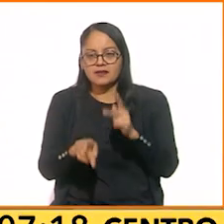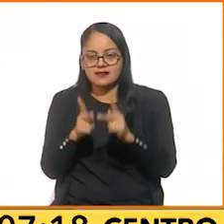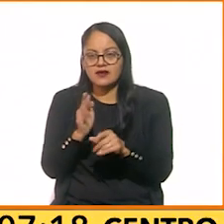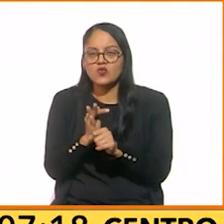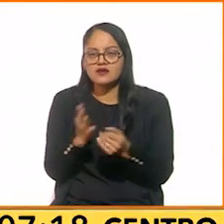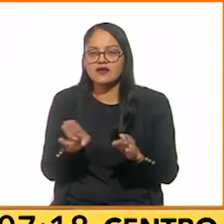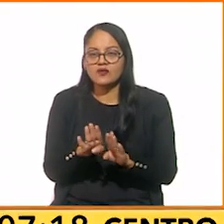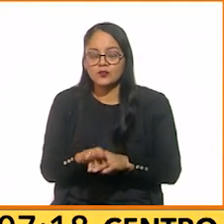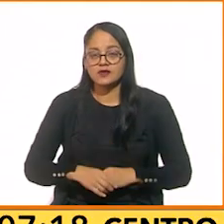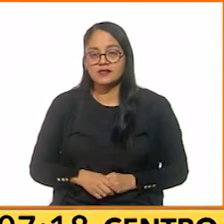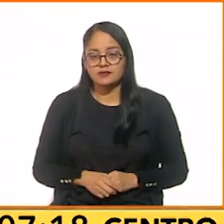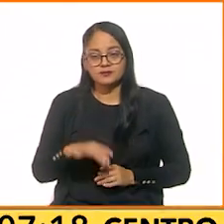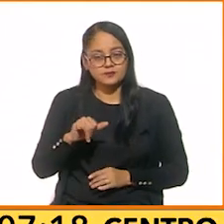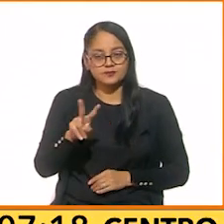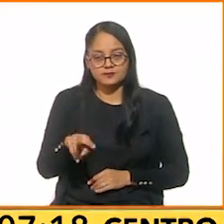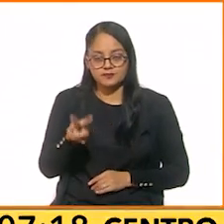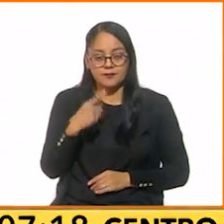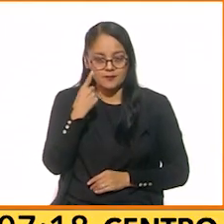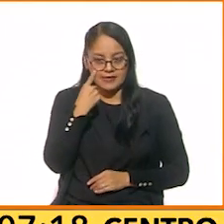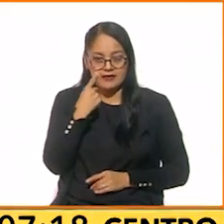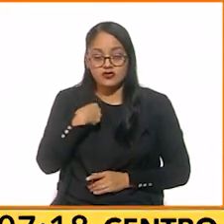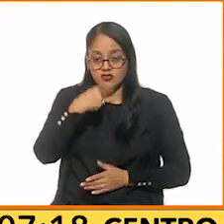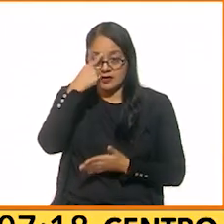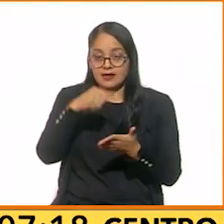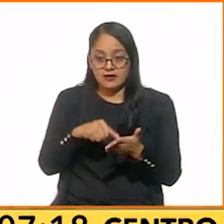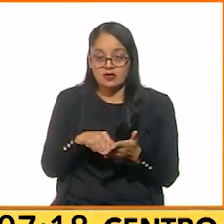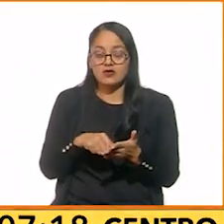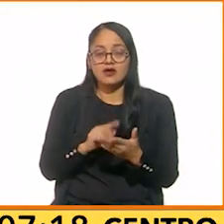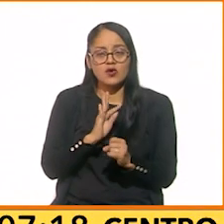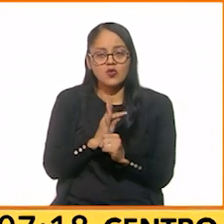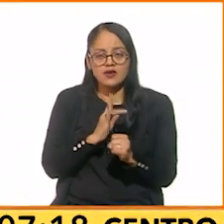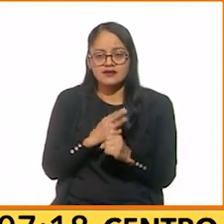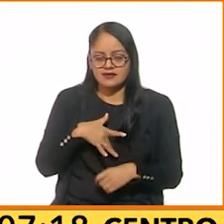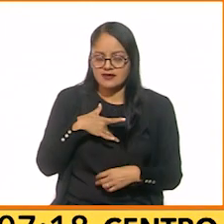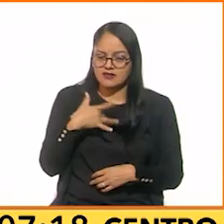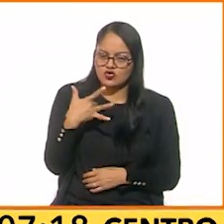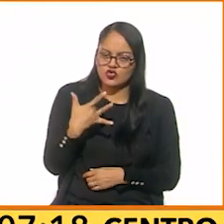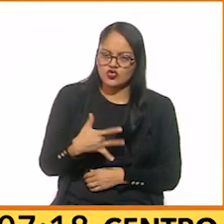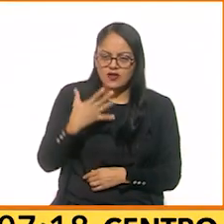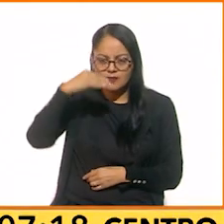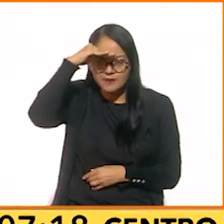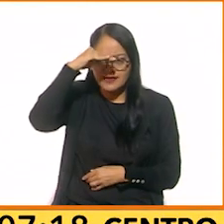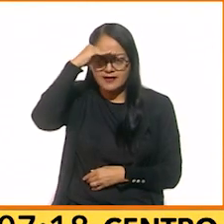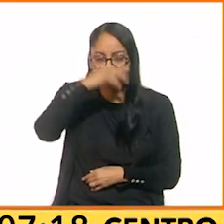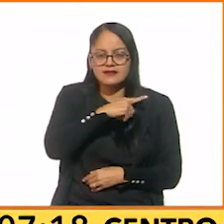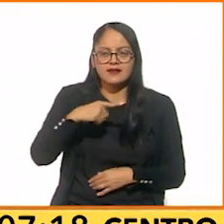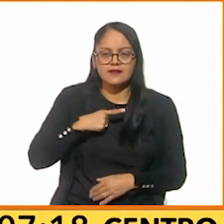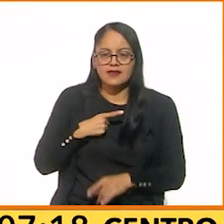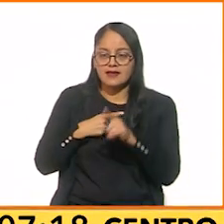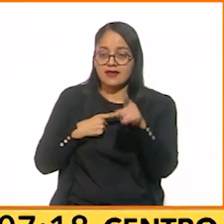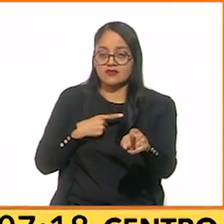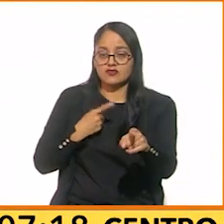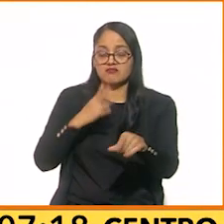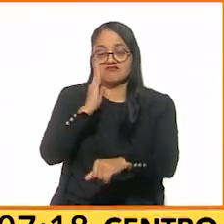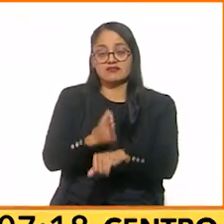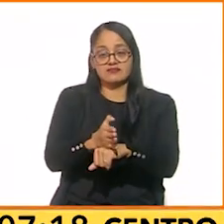mañana? Sin duda, Guadalupe, y mira, creo que la tentación frente al dolor de pensar en que hay que castigarlos de una manera